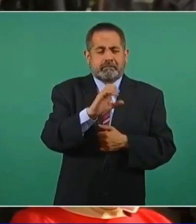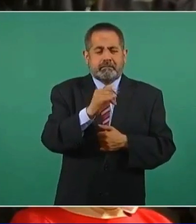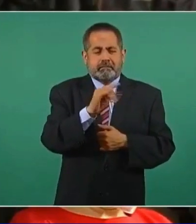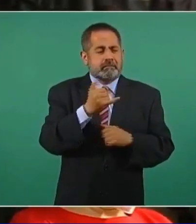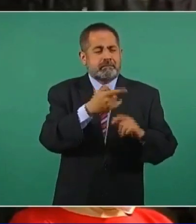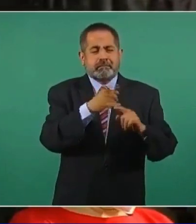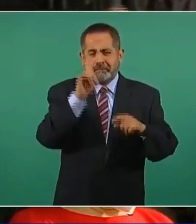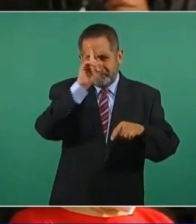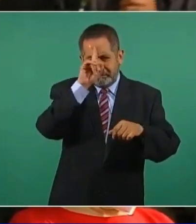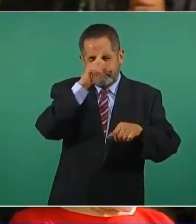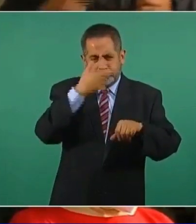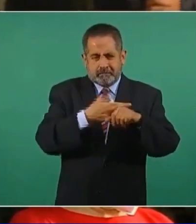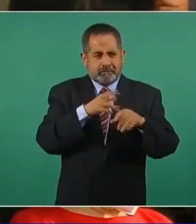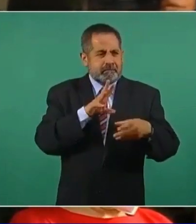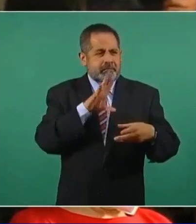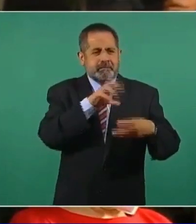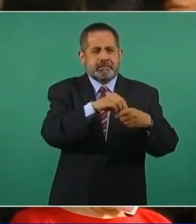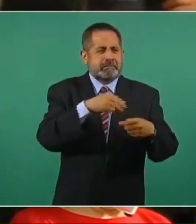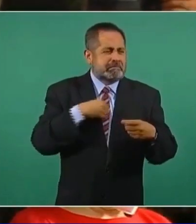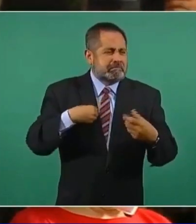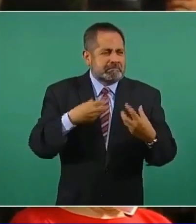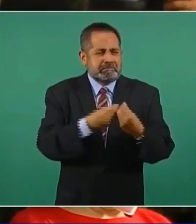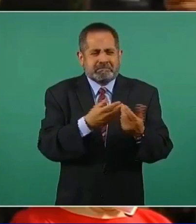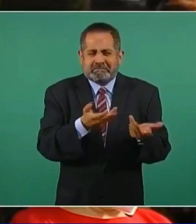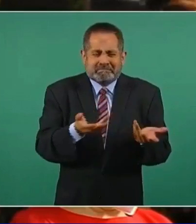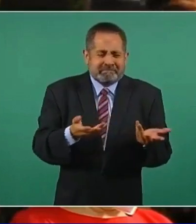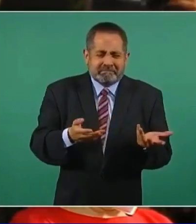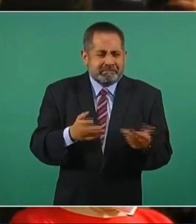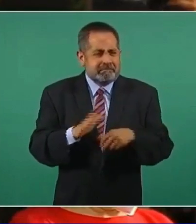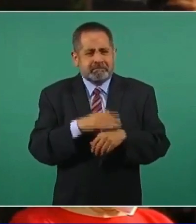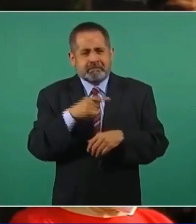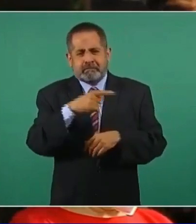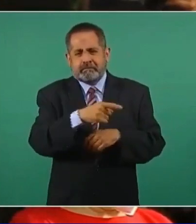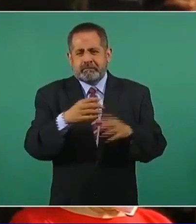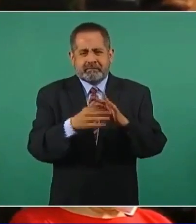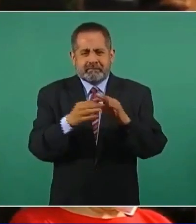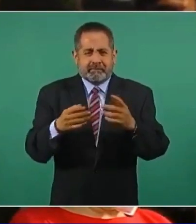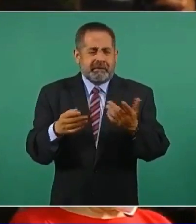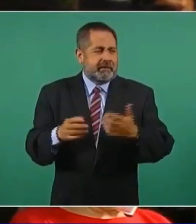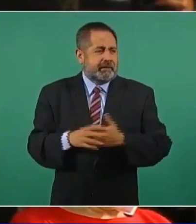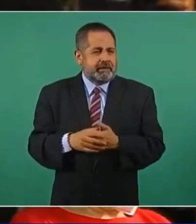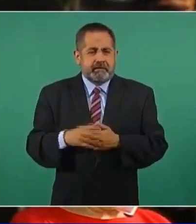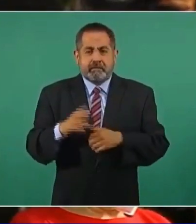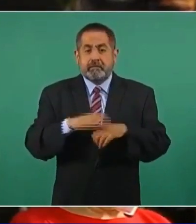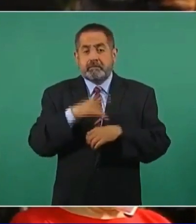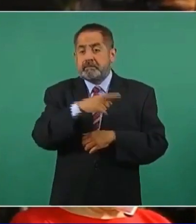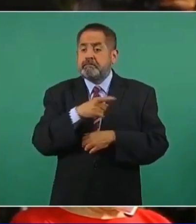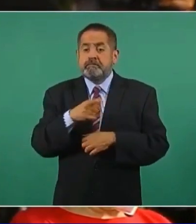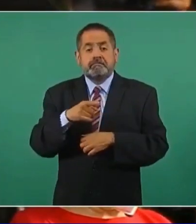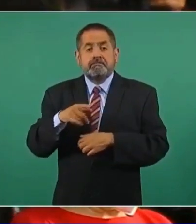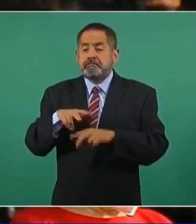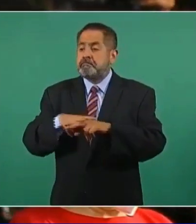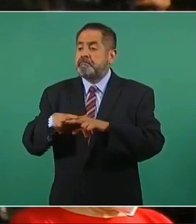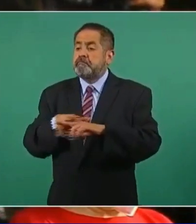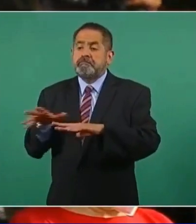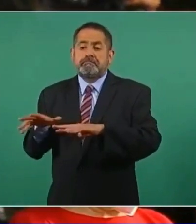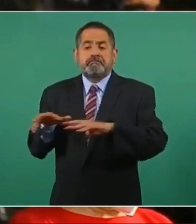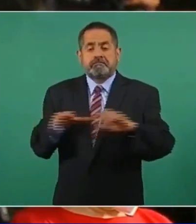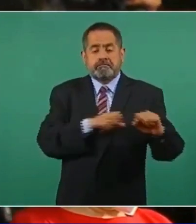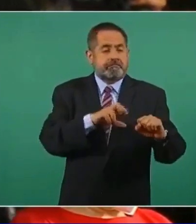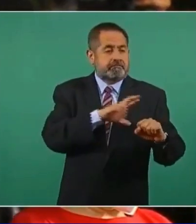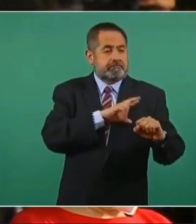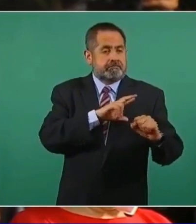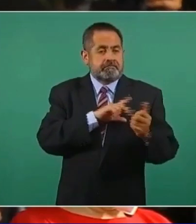o miembro, pero ¿por qué el que hizo la privatización? Pues ahí hay un